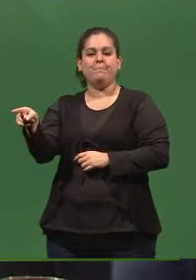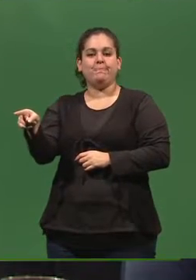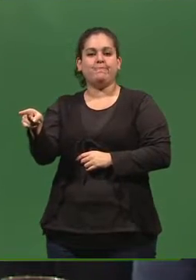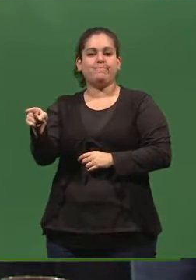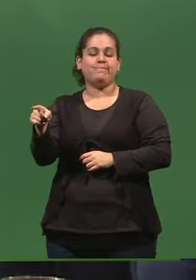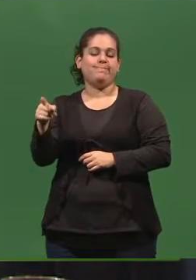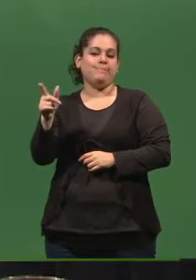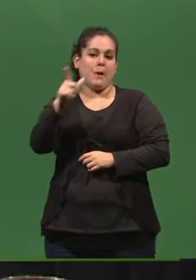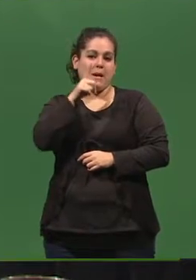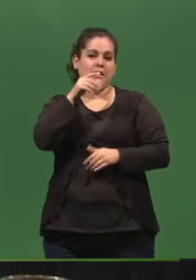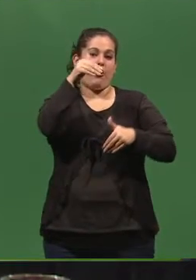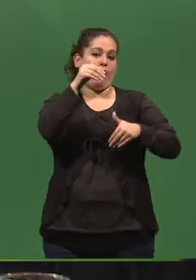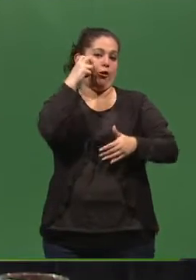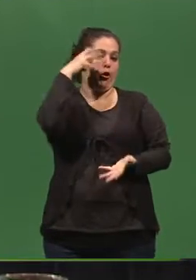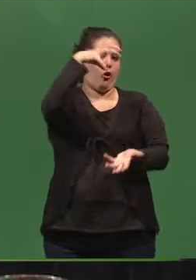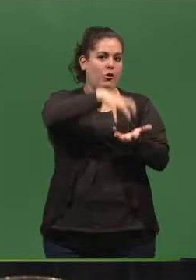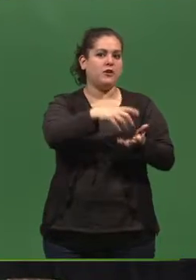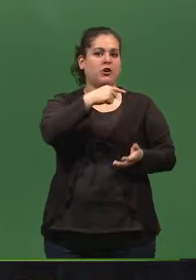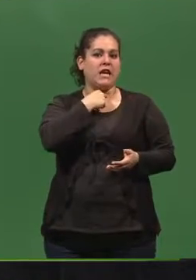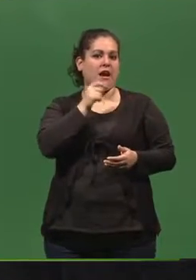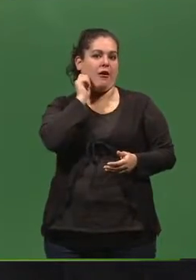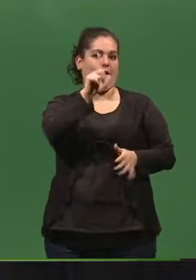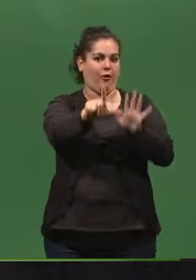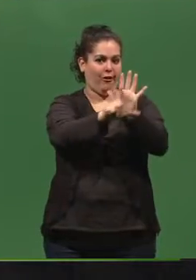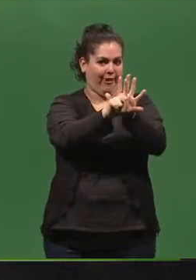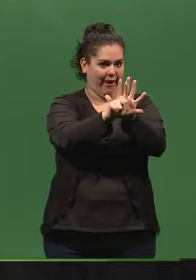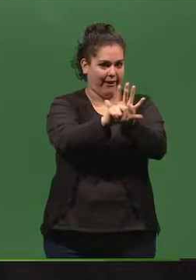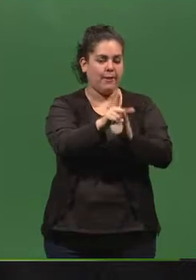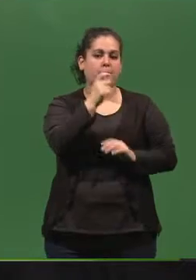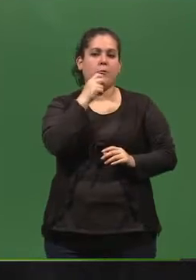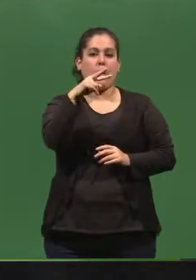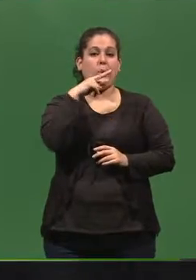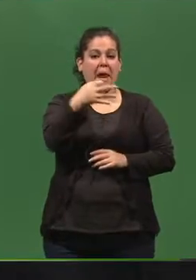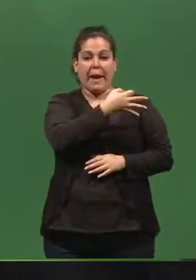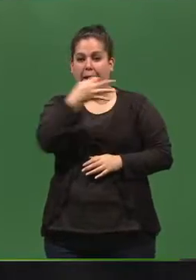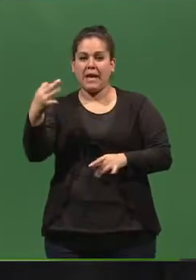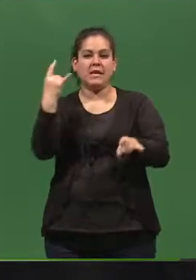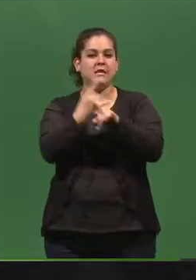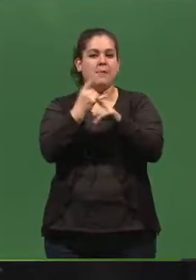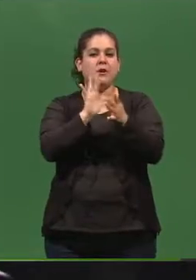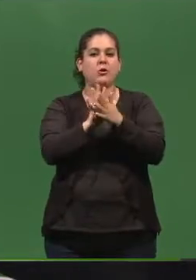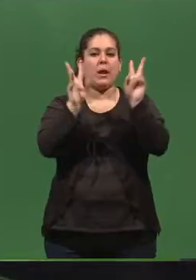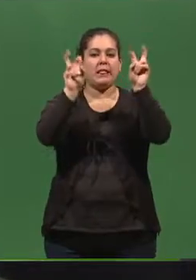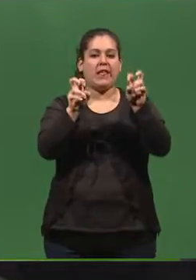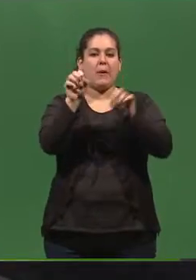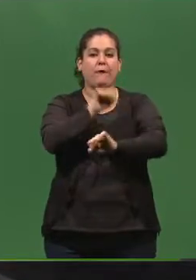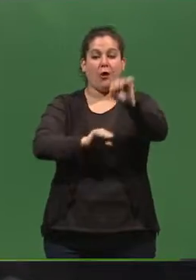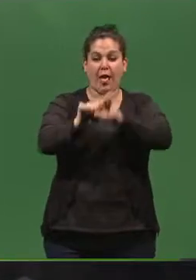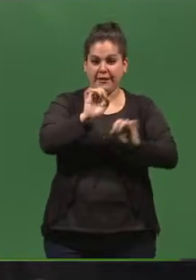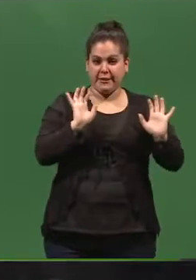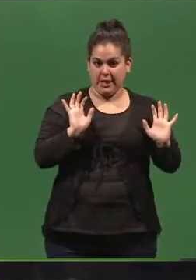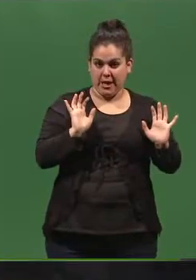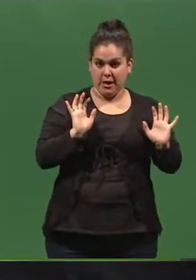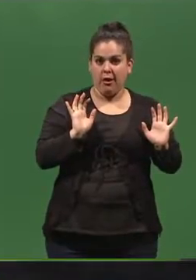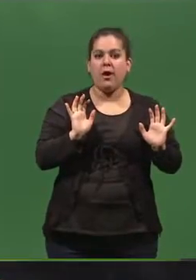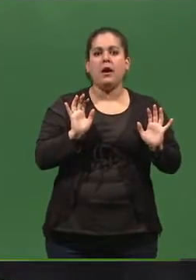quizás desde otros lugares para llegar a tener este debate. Por ejemplo, jornada de viernes sobre violencia institucional y